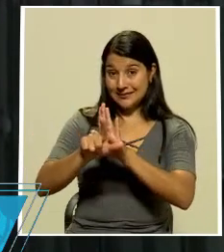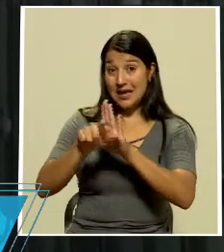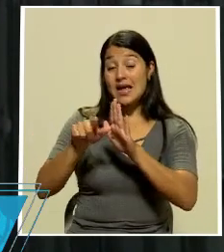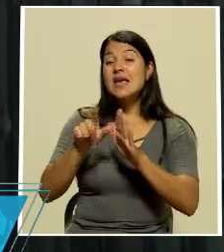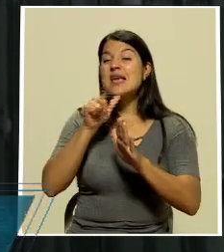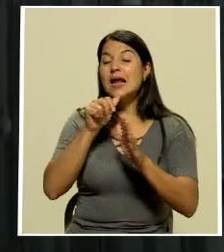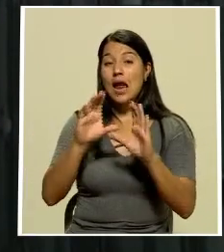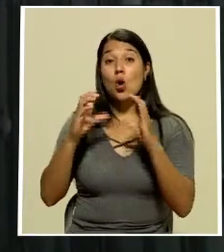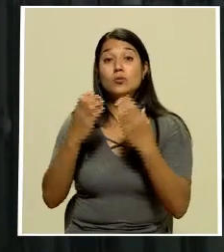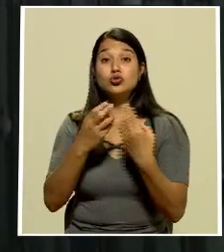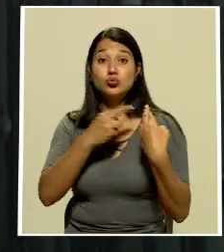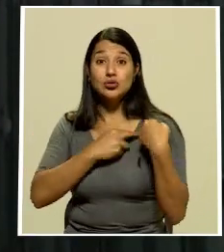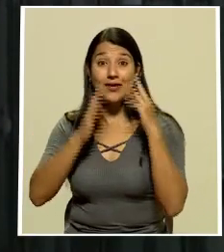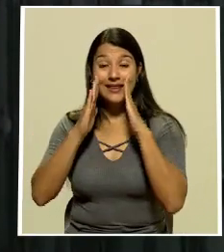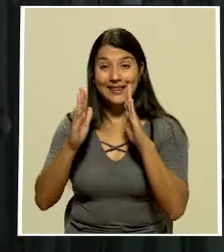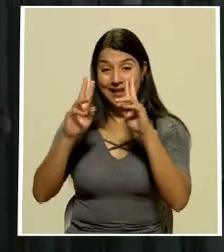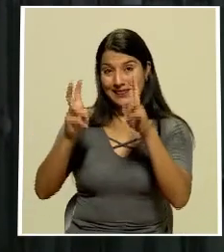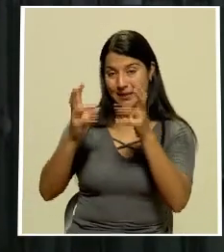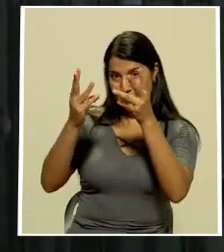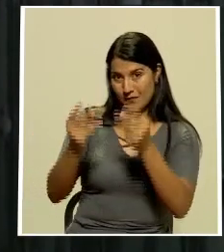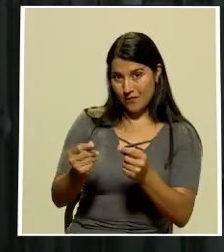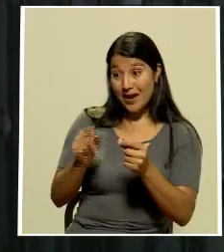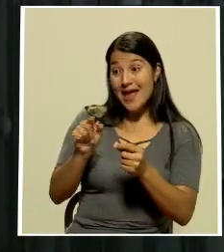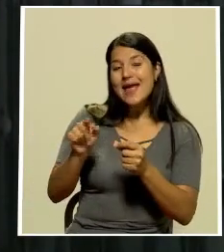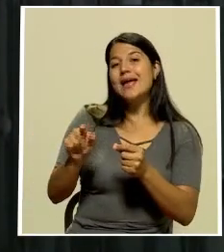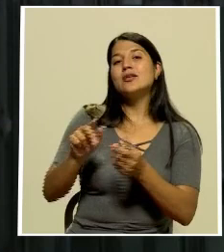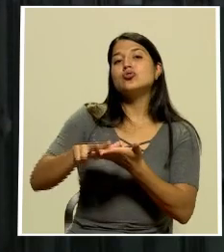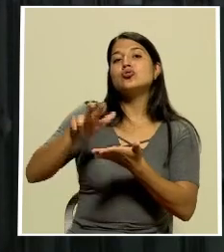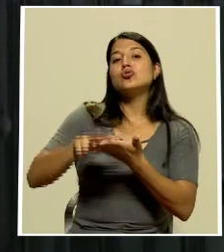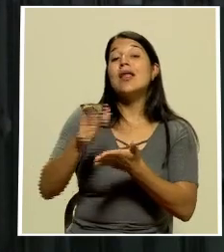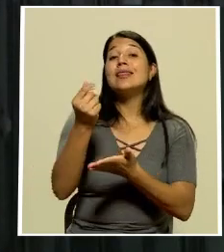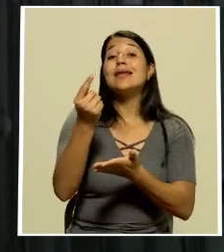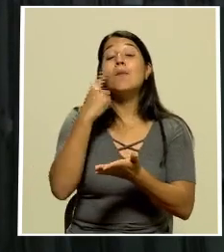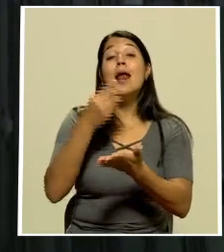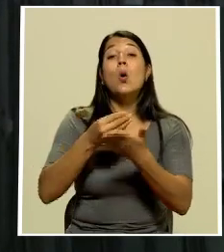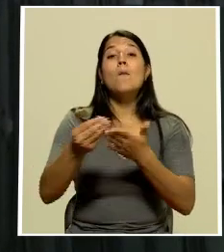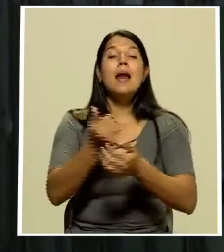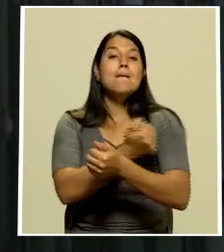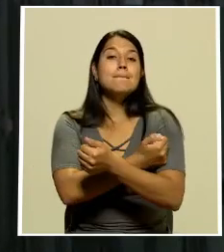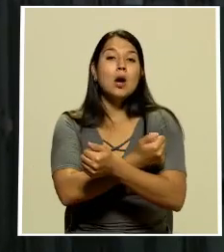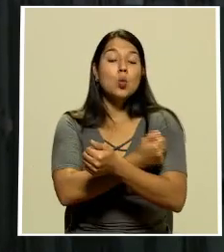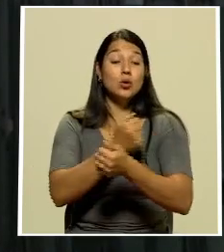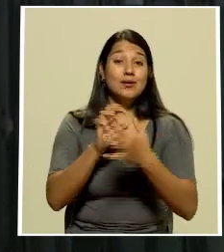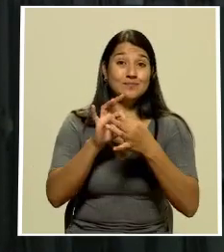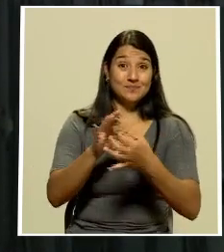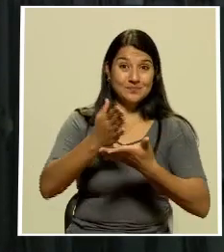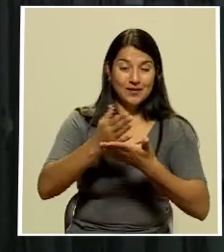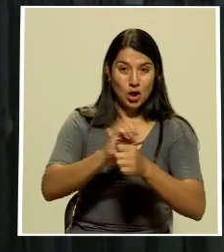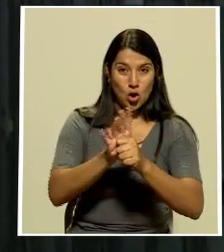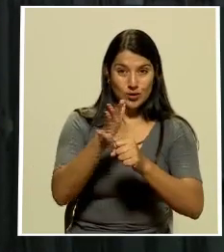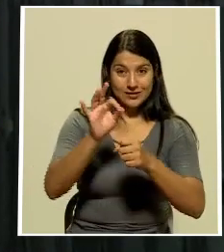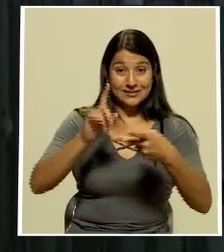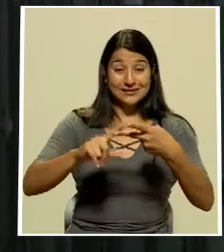Asuntos Hacendarios es el que incluye los recursos para la compra de vacunas contra el COVID-19 y también para financiar